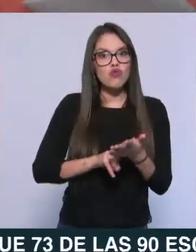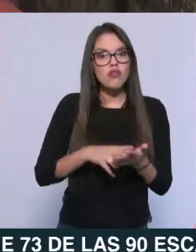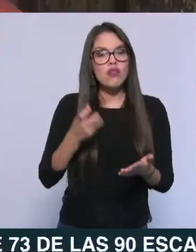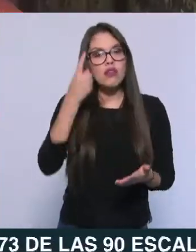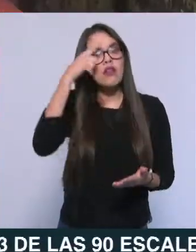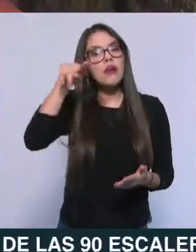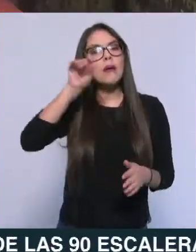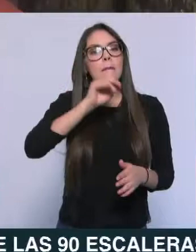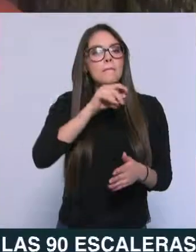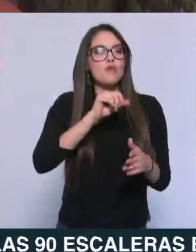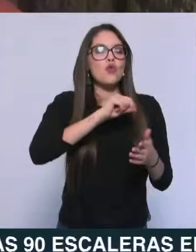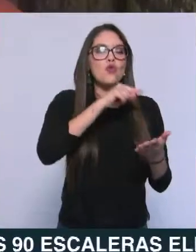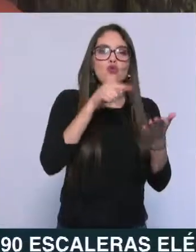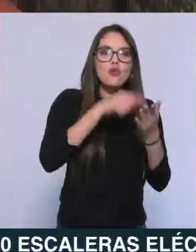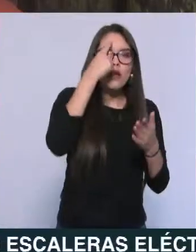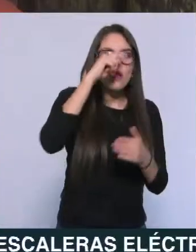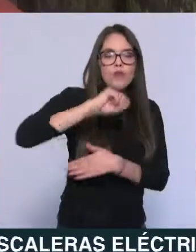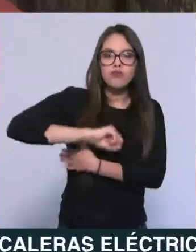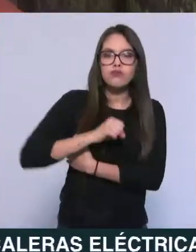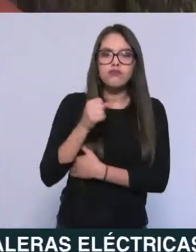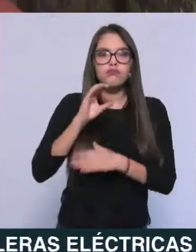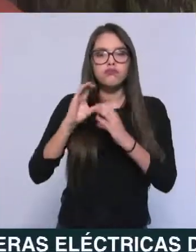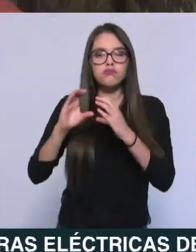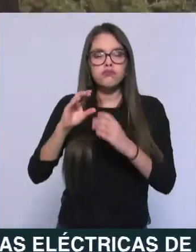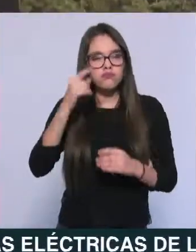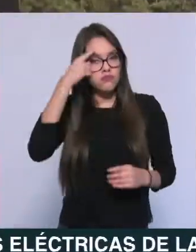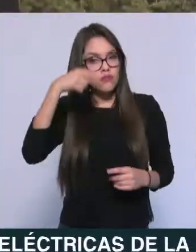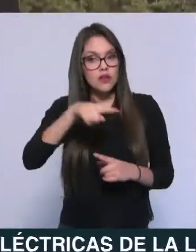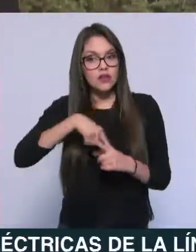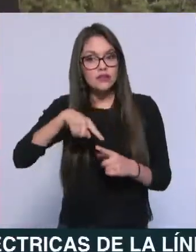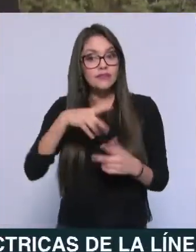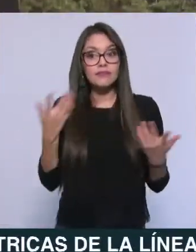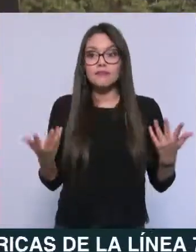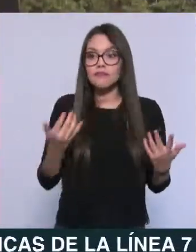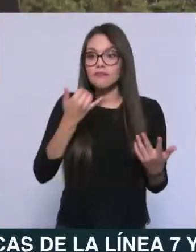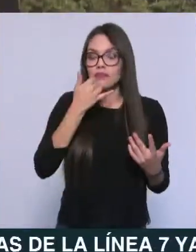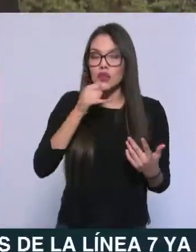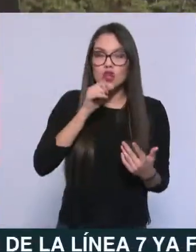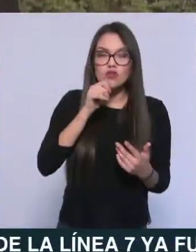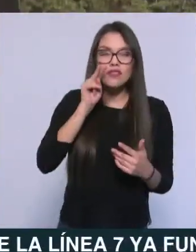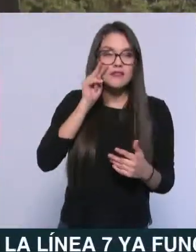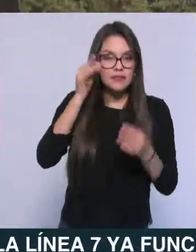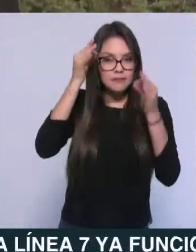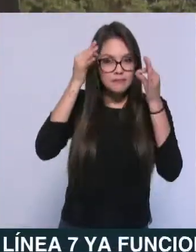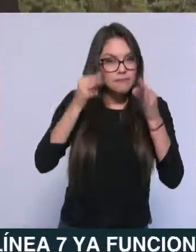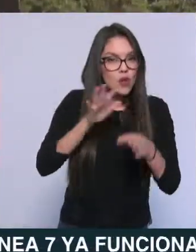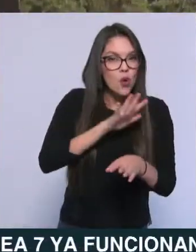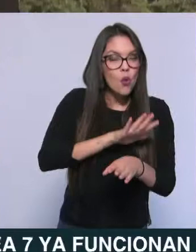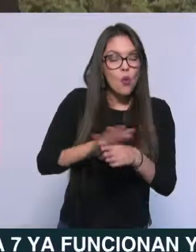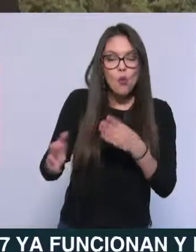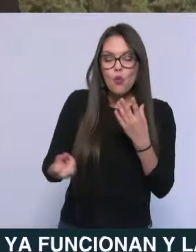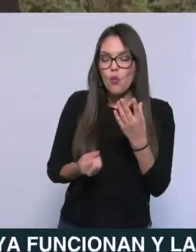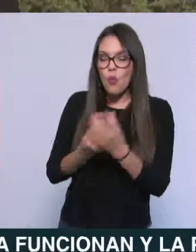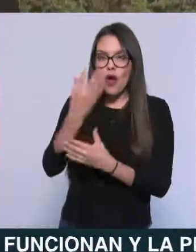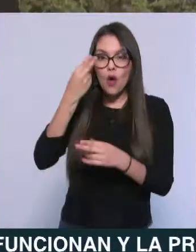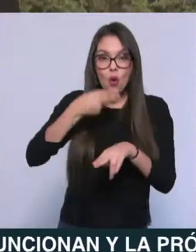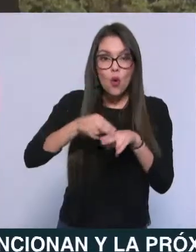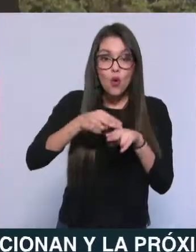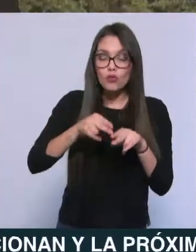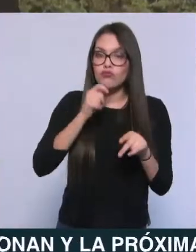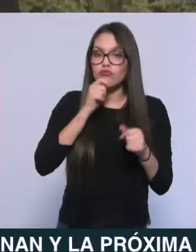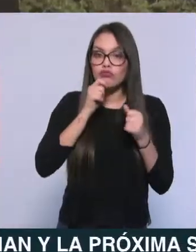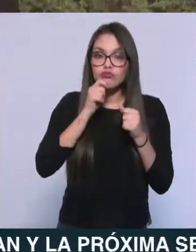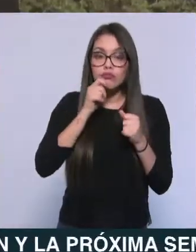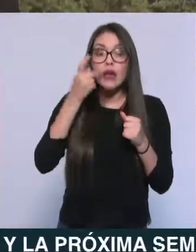el gobierno de la República para ellos? Pues todavía no hemos visto los números, o sea, la Comar no ha dicho, se han entregado